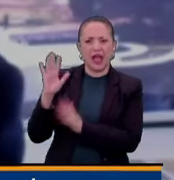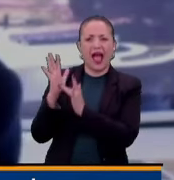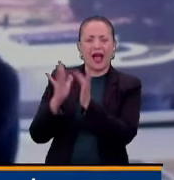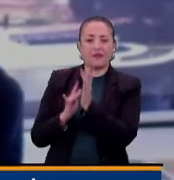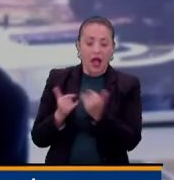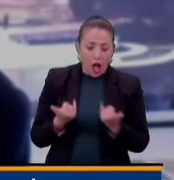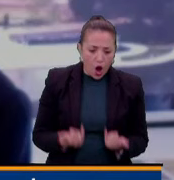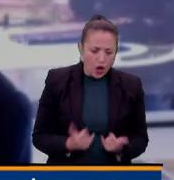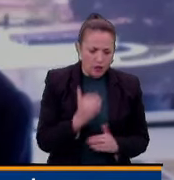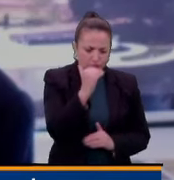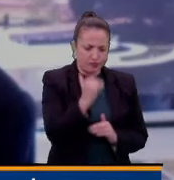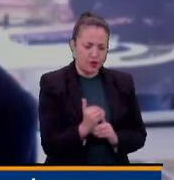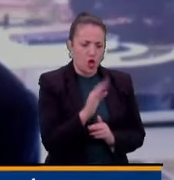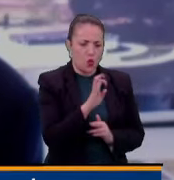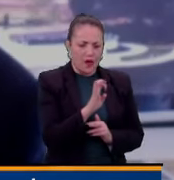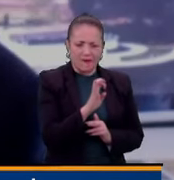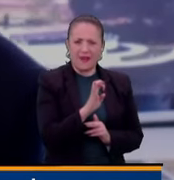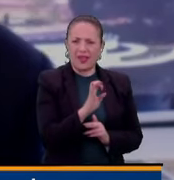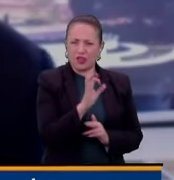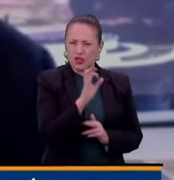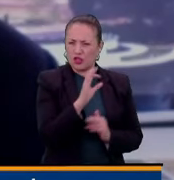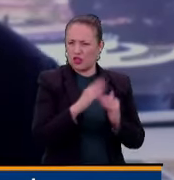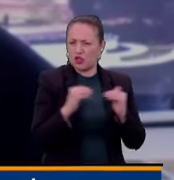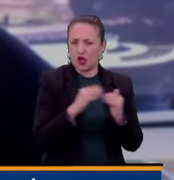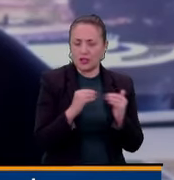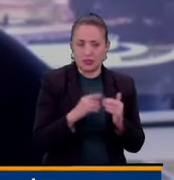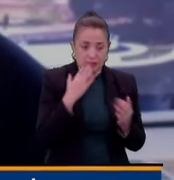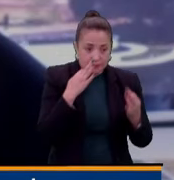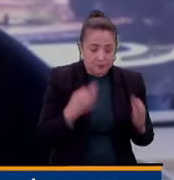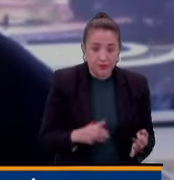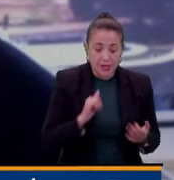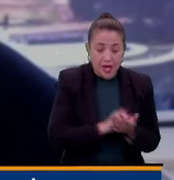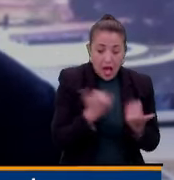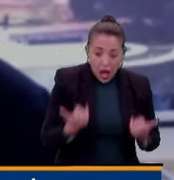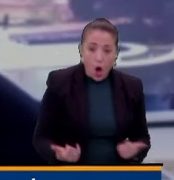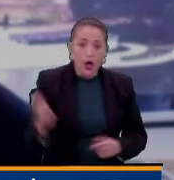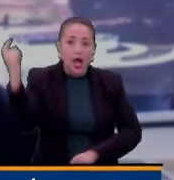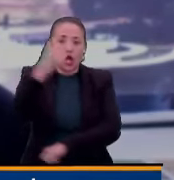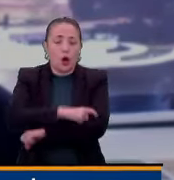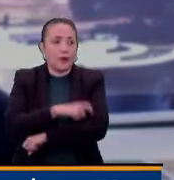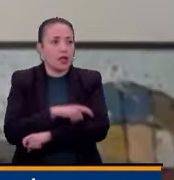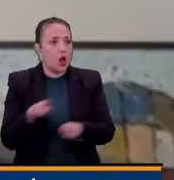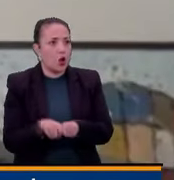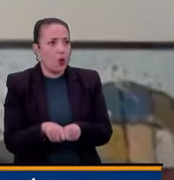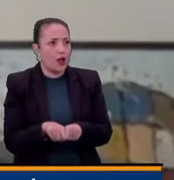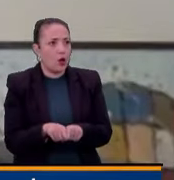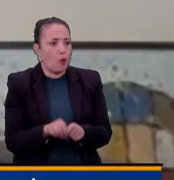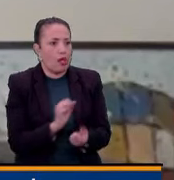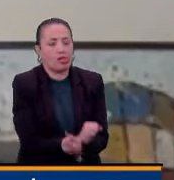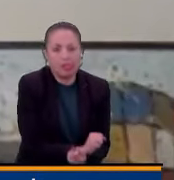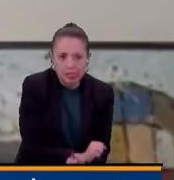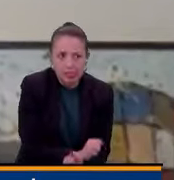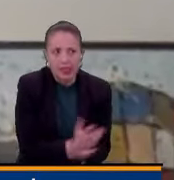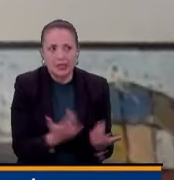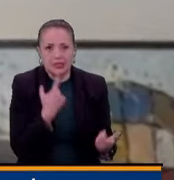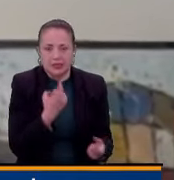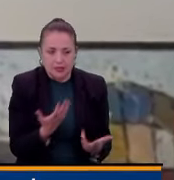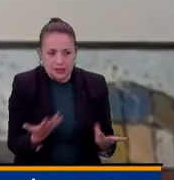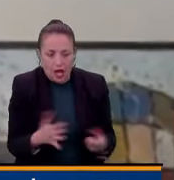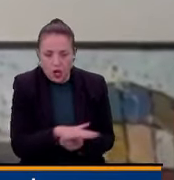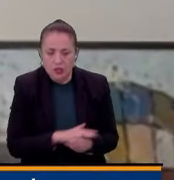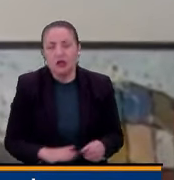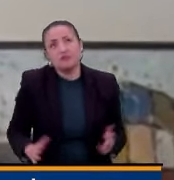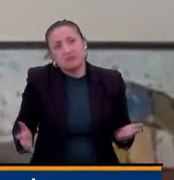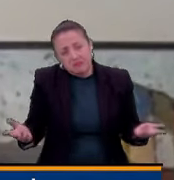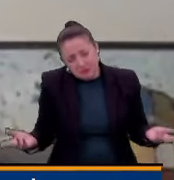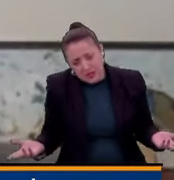obviamente hay una realidad del gobierno colombiano a la que Ecopetrol está atada, ¿o no? Sí, seguramente hay una relación. Y de